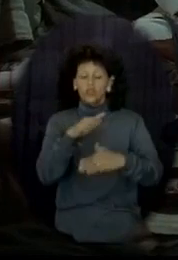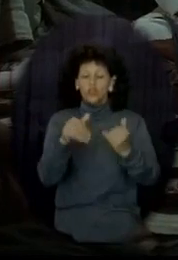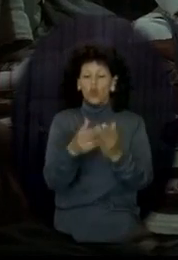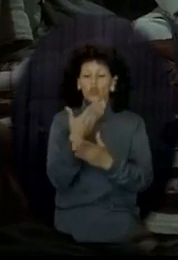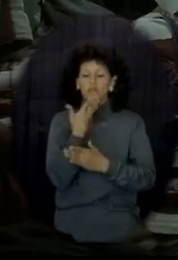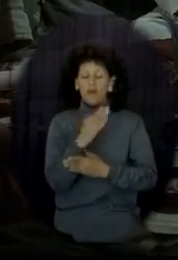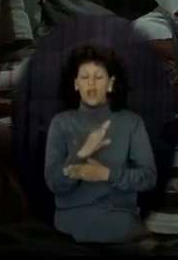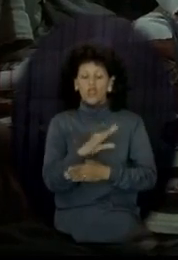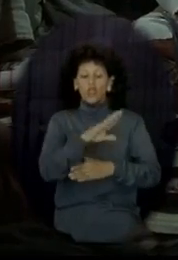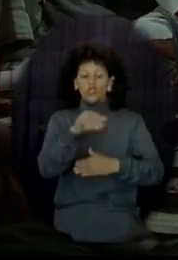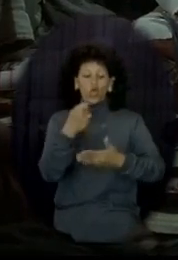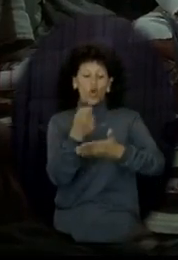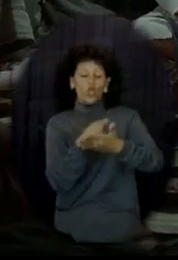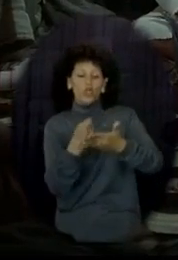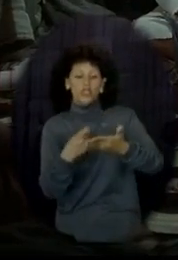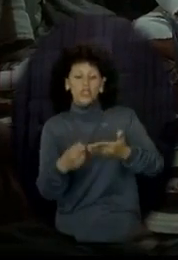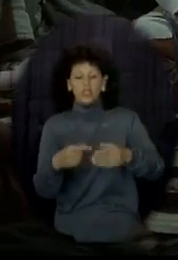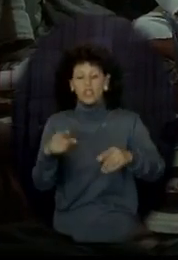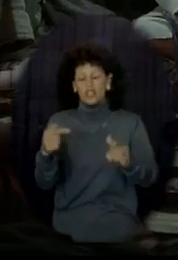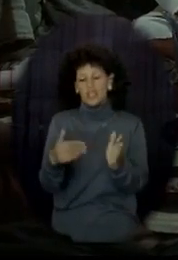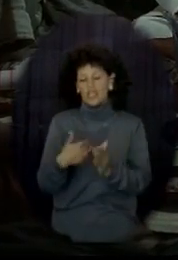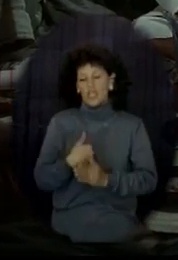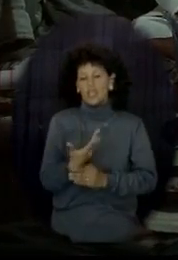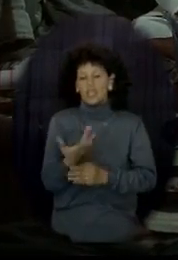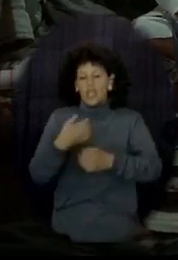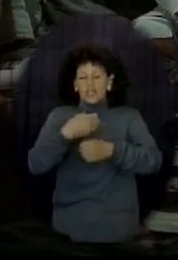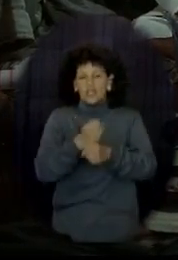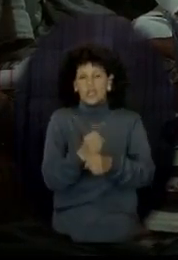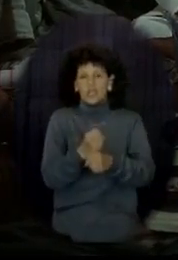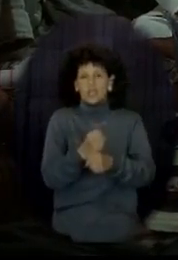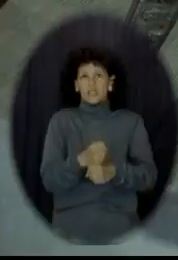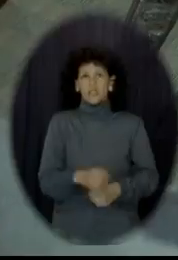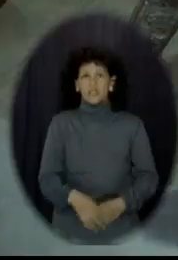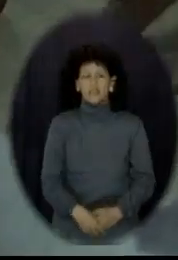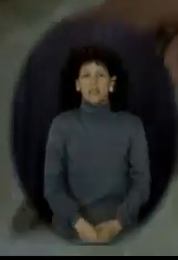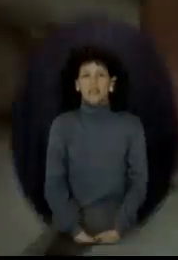malvados, pues todo lo que está escrito de mí tiene que cumplirse.